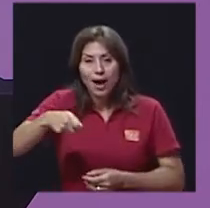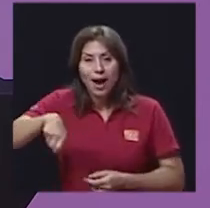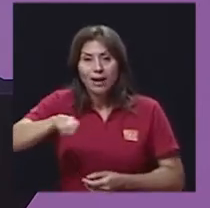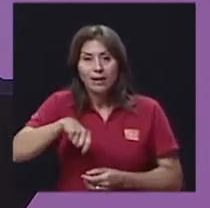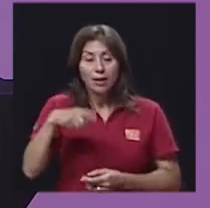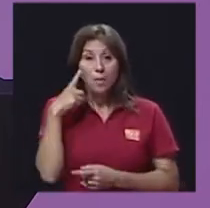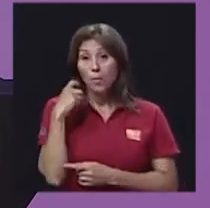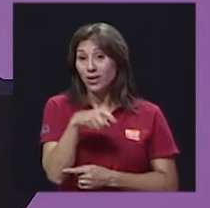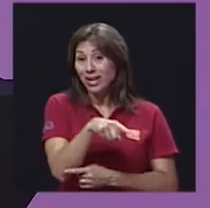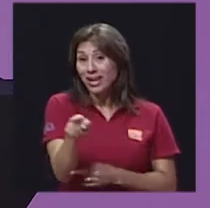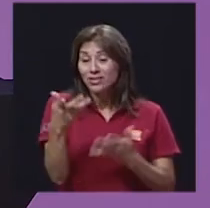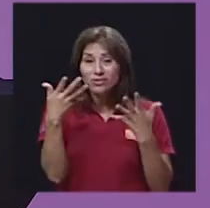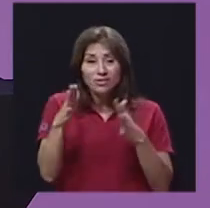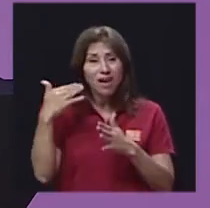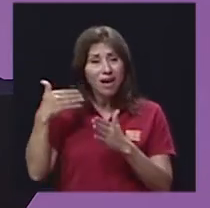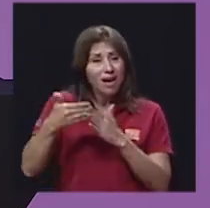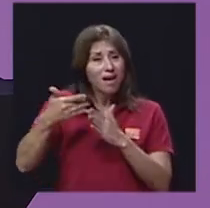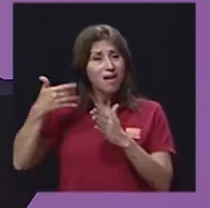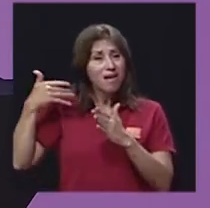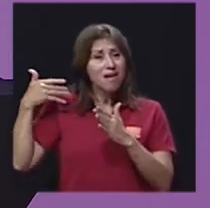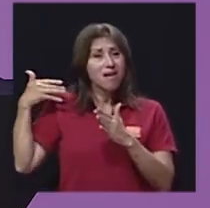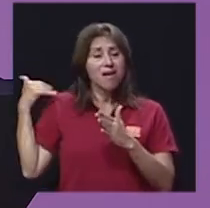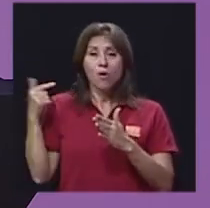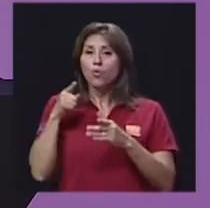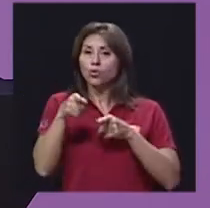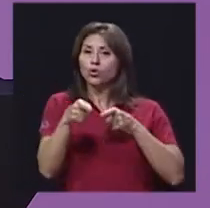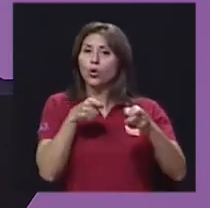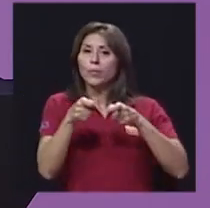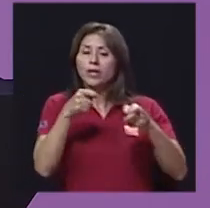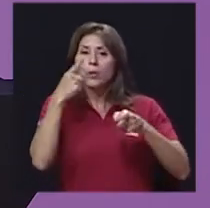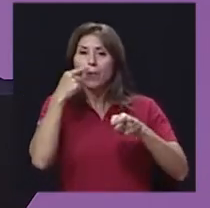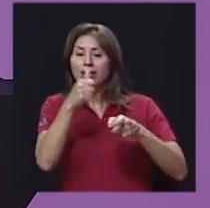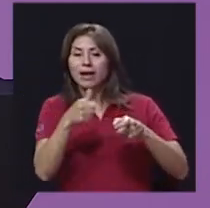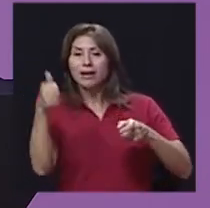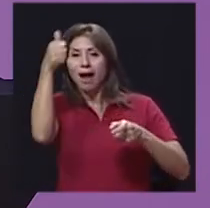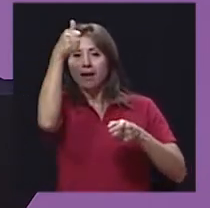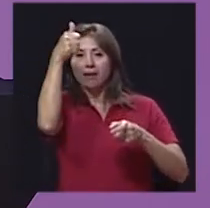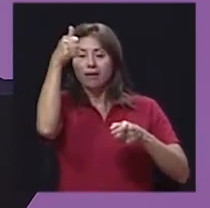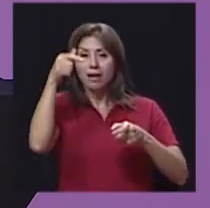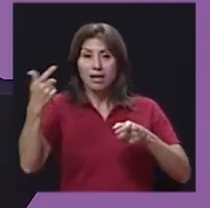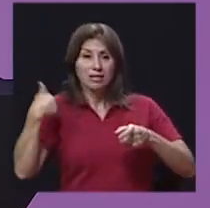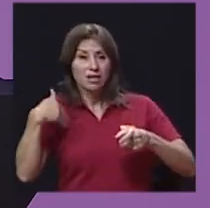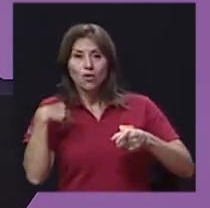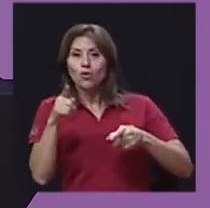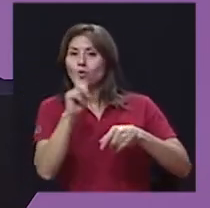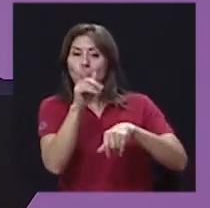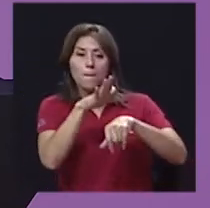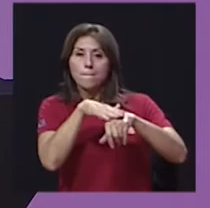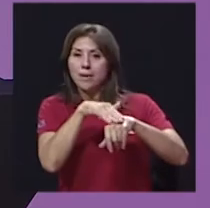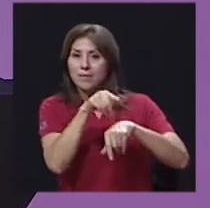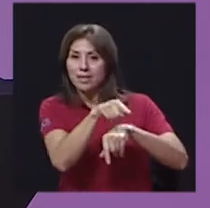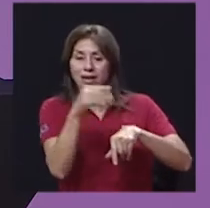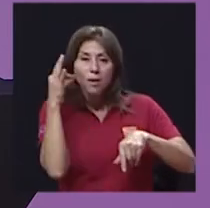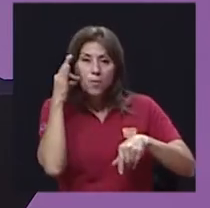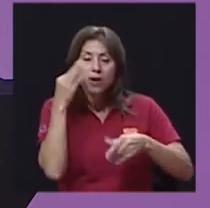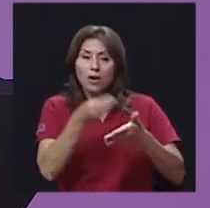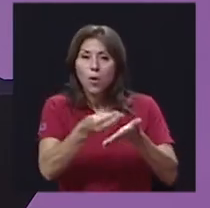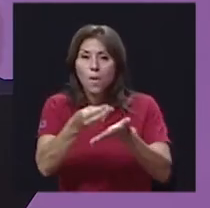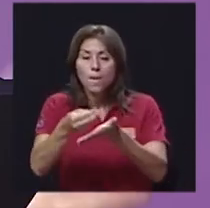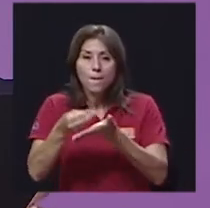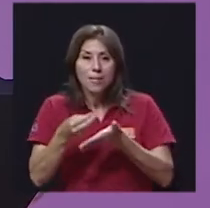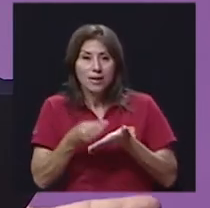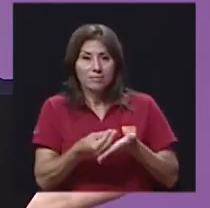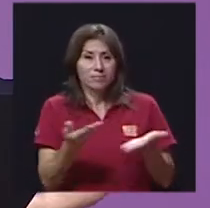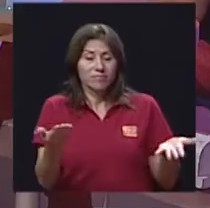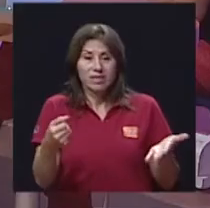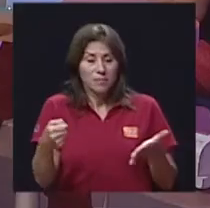dominio patriarcal donde el señor no le ha permitido ni siquiera ella hacer una compra. Y tenemos muchos casos así, lamentablemente. Doña